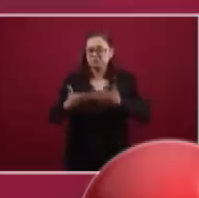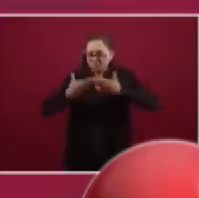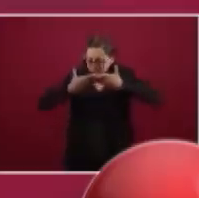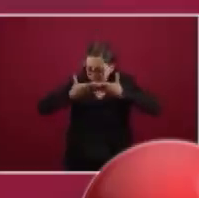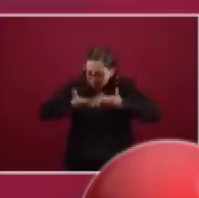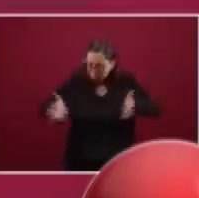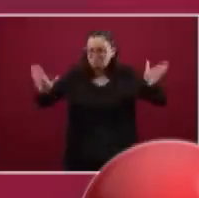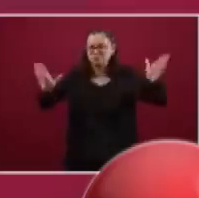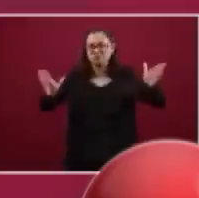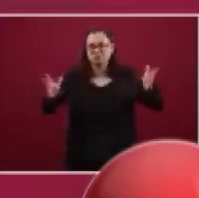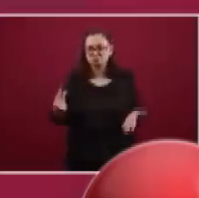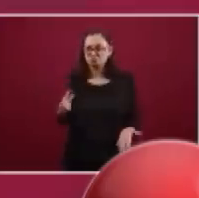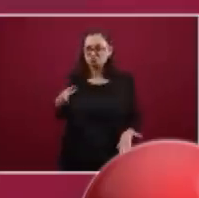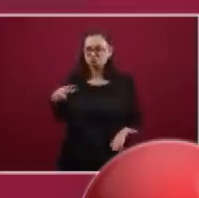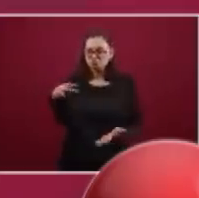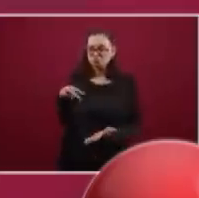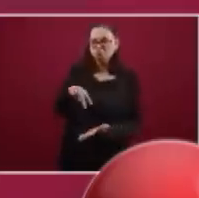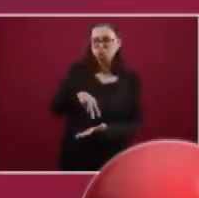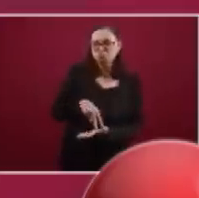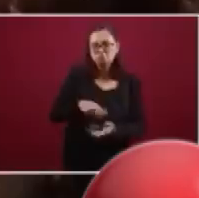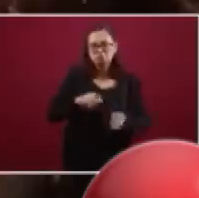abierta?